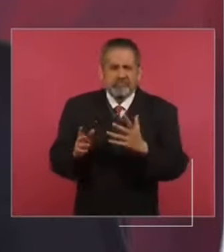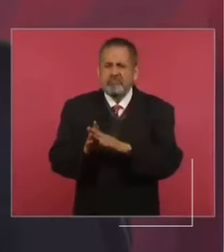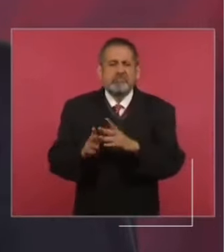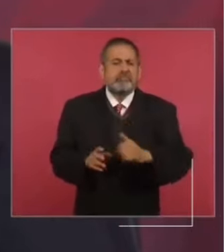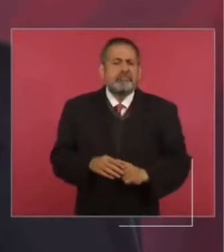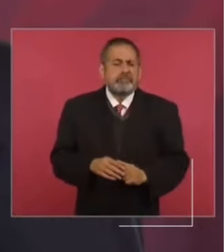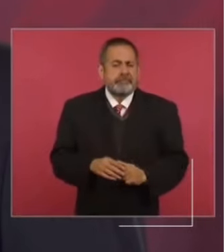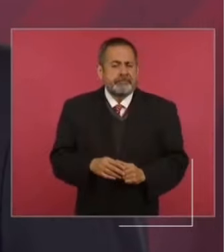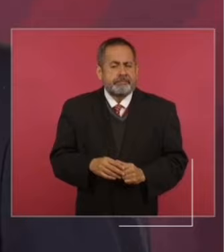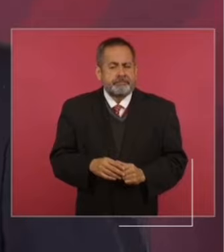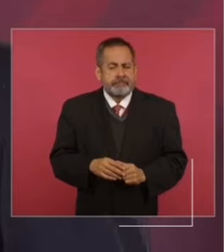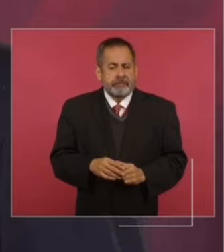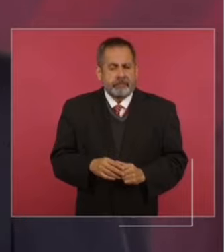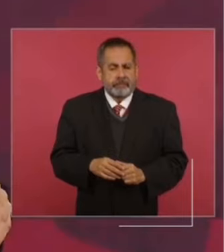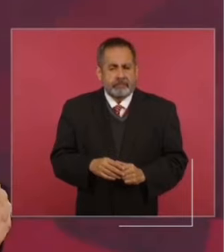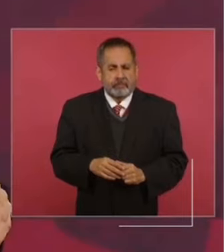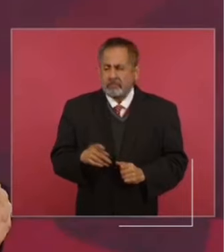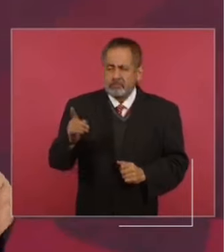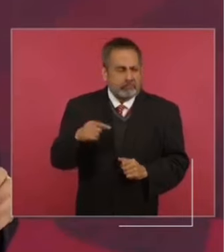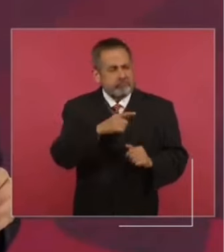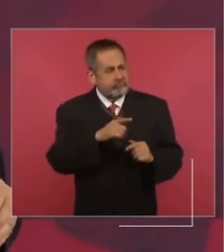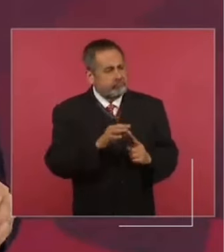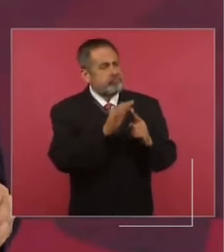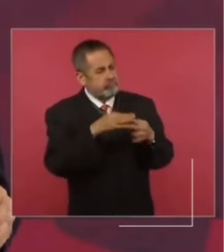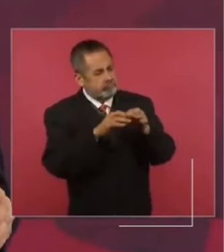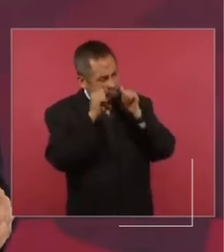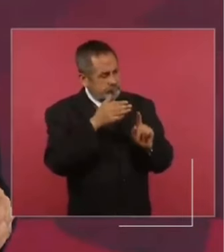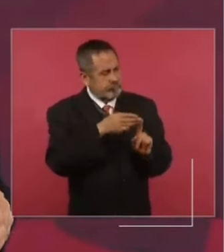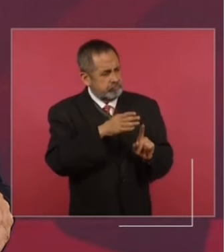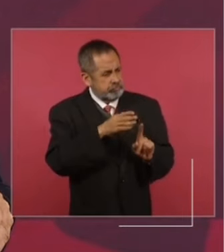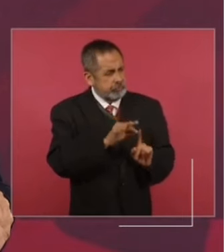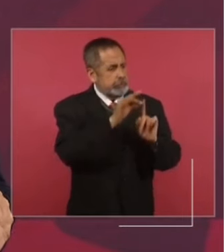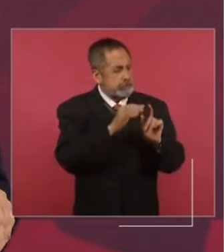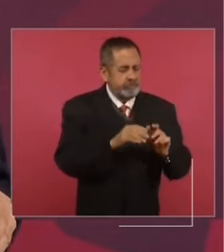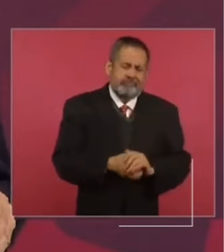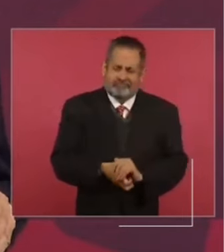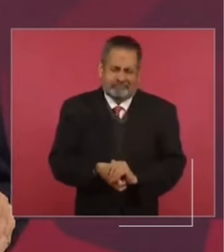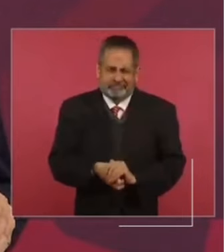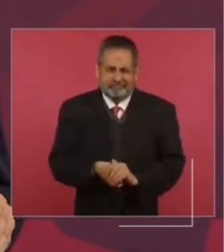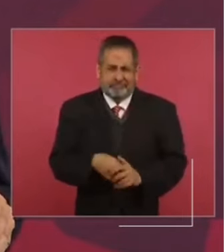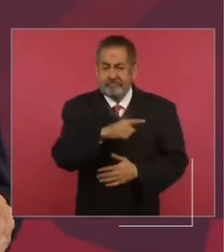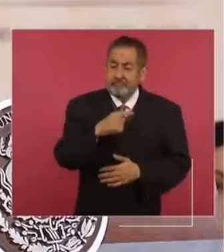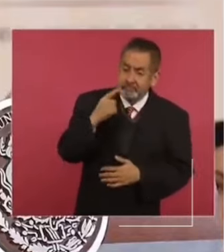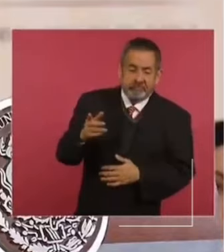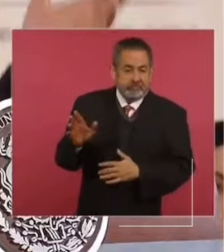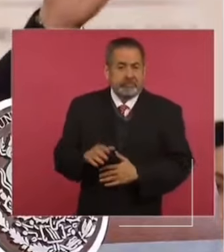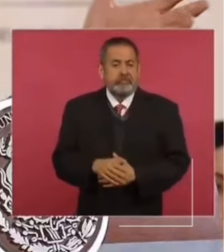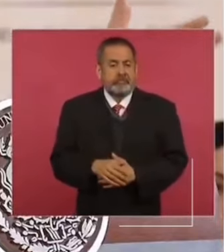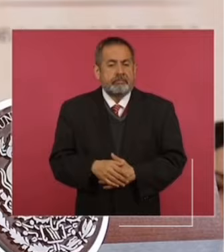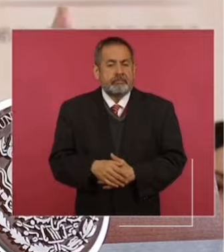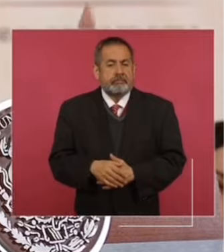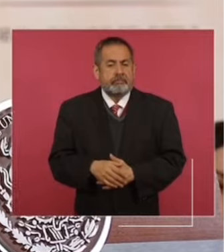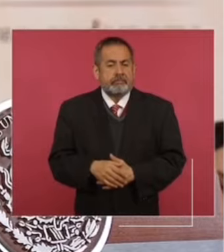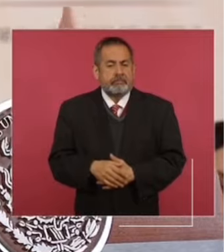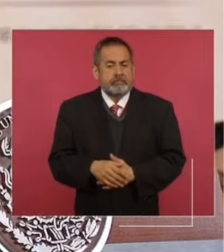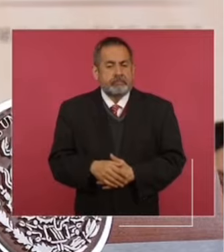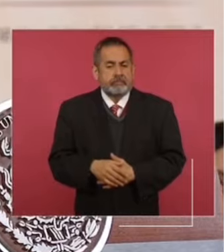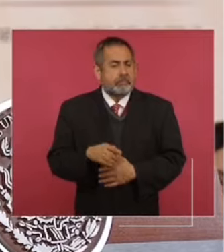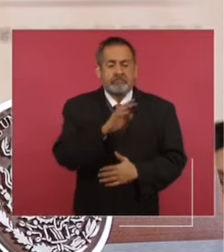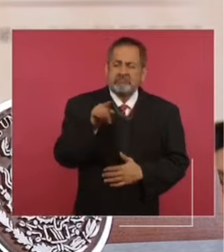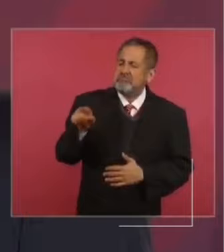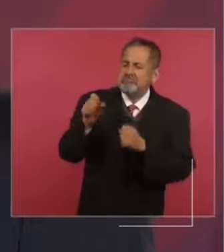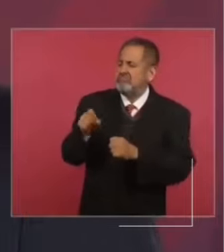que se les dé un trato privilegiado, insinúan que si tenemos un periodista